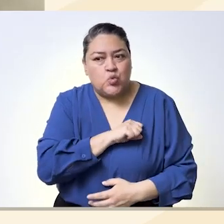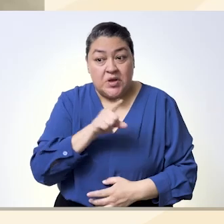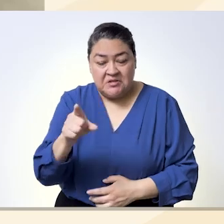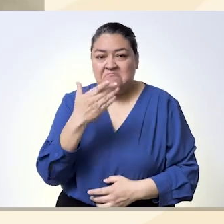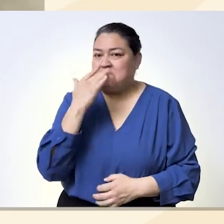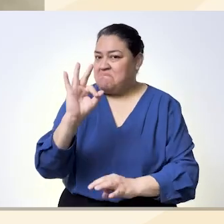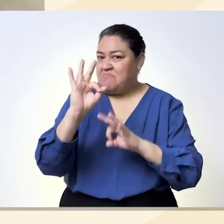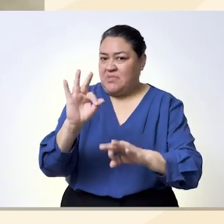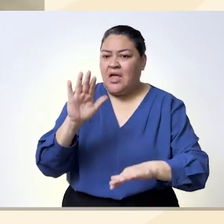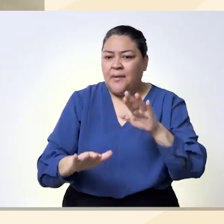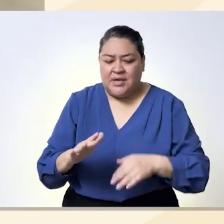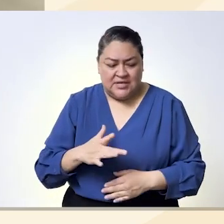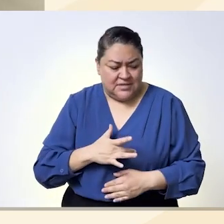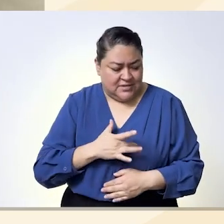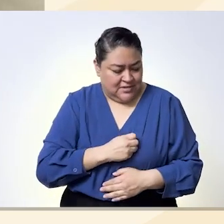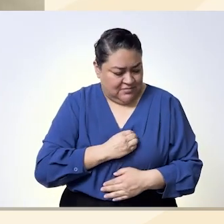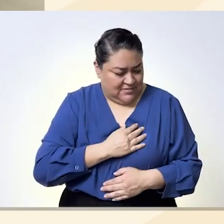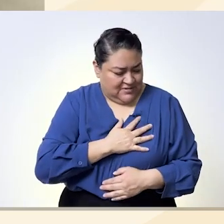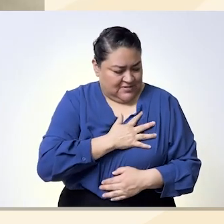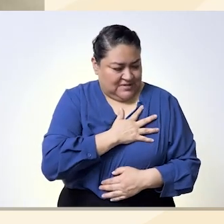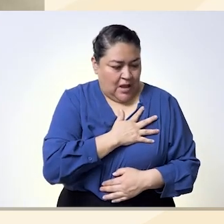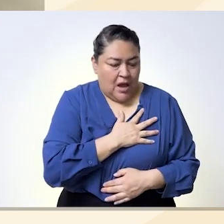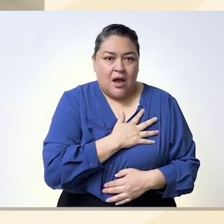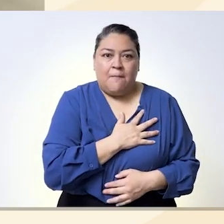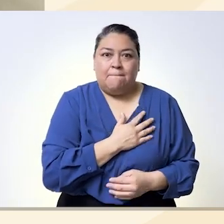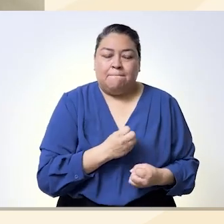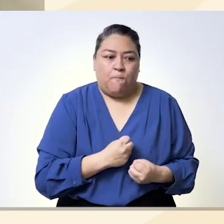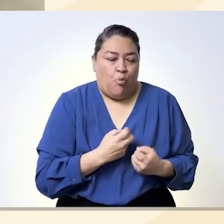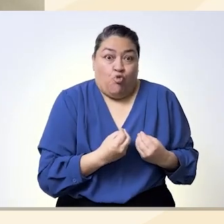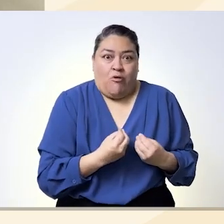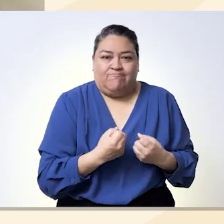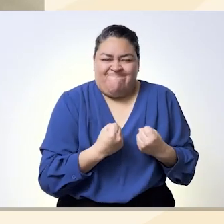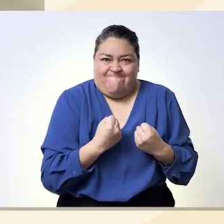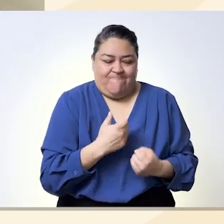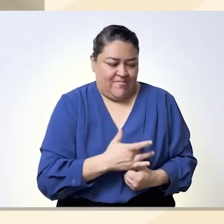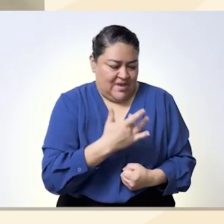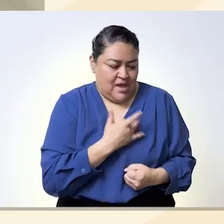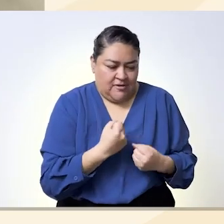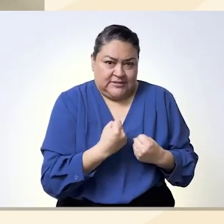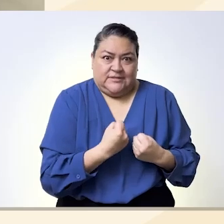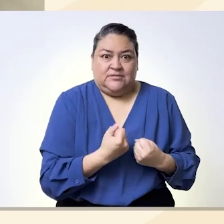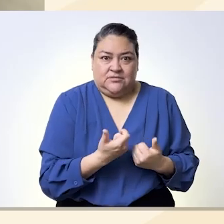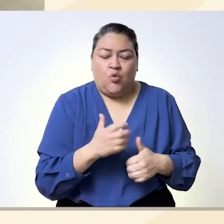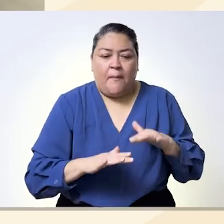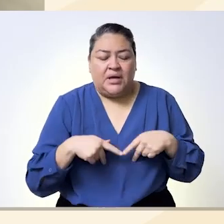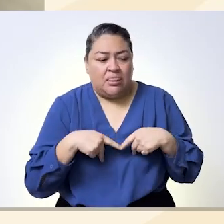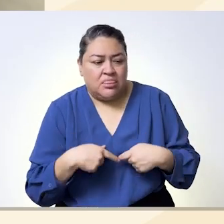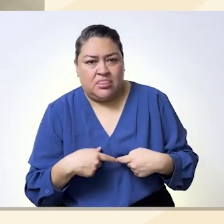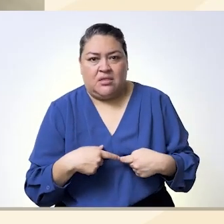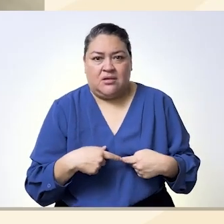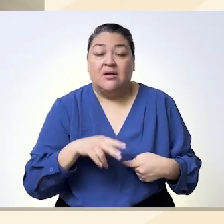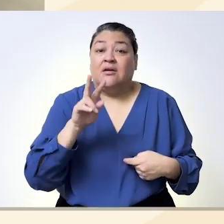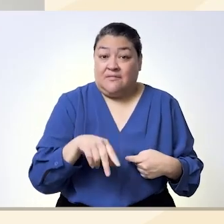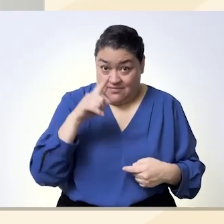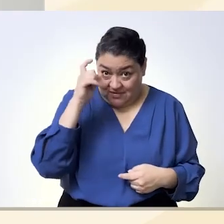onda ser una persona apasionada. Sentir de repente mucho, yo creo que está bien padre dejarte sentir también en algún